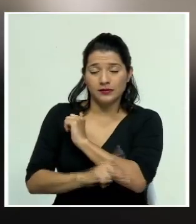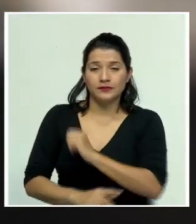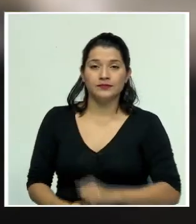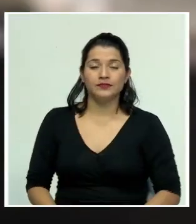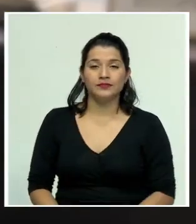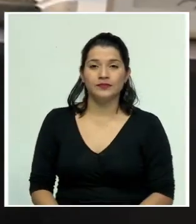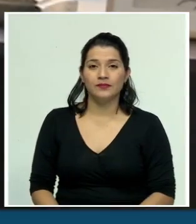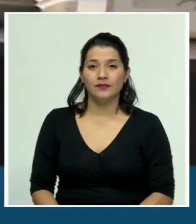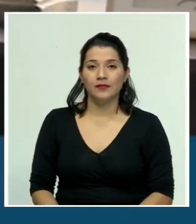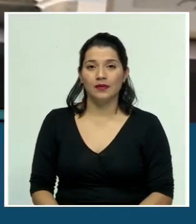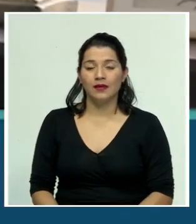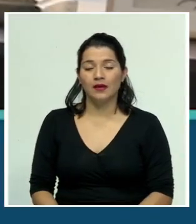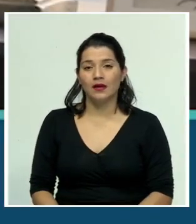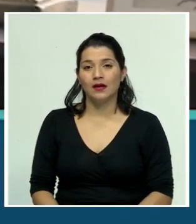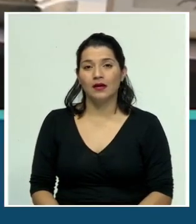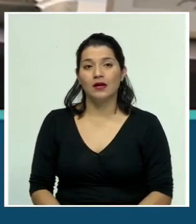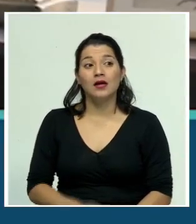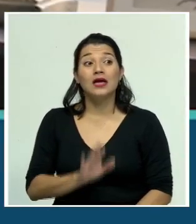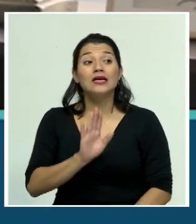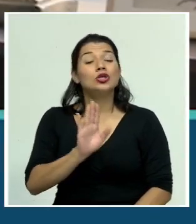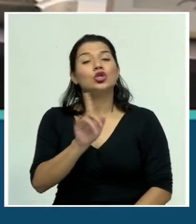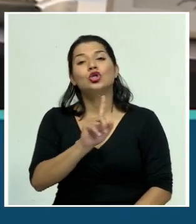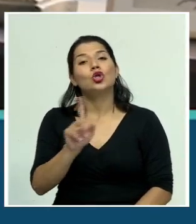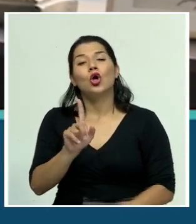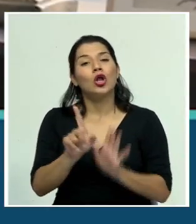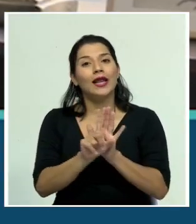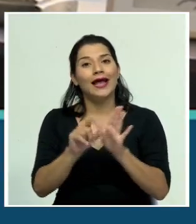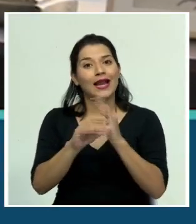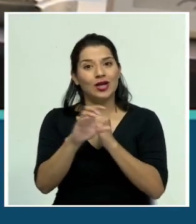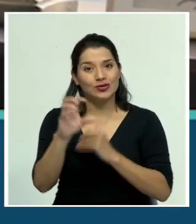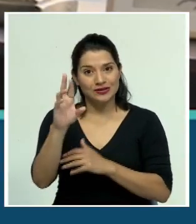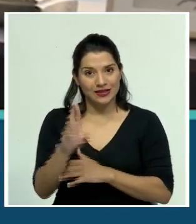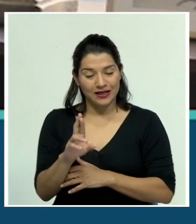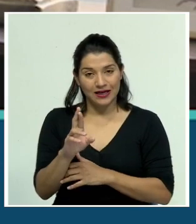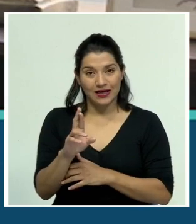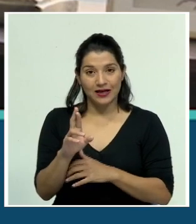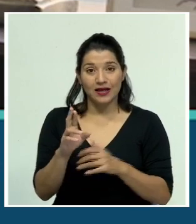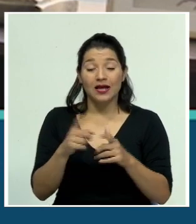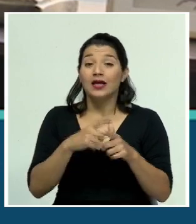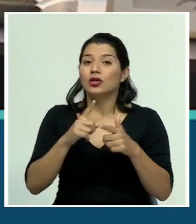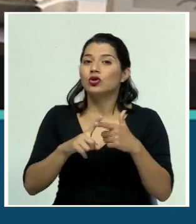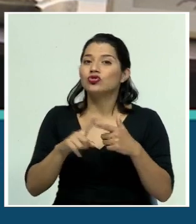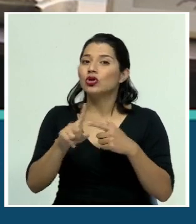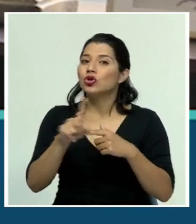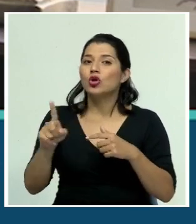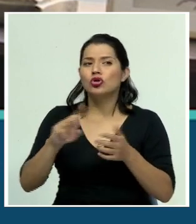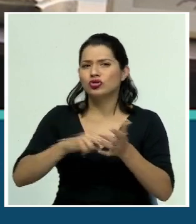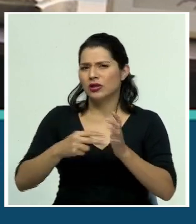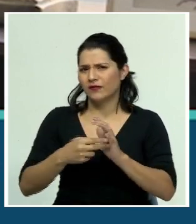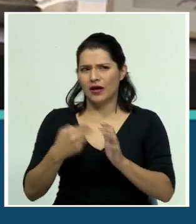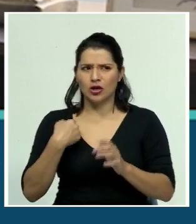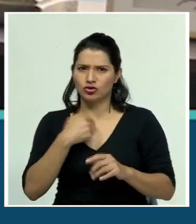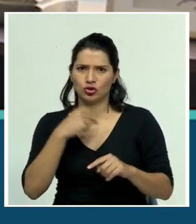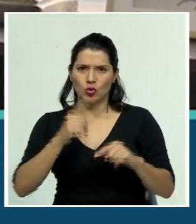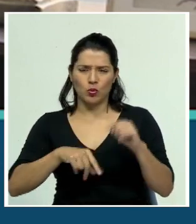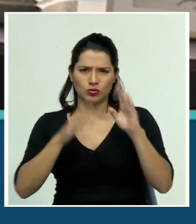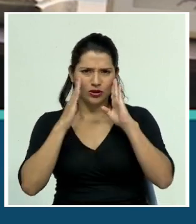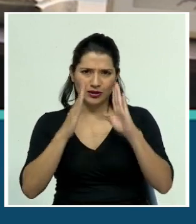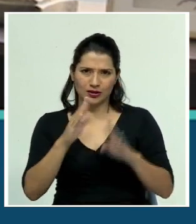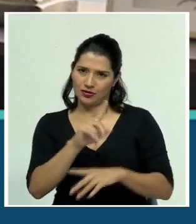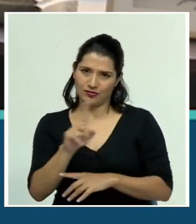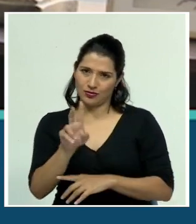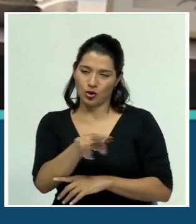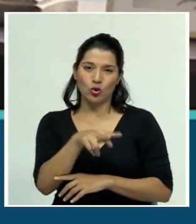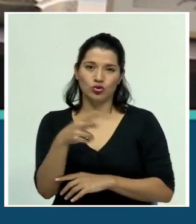Como no tienen su situación migratoria regular en el país, no quiere decir de que no puedan ser recibidos acá en la defensa pública, más bien por el